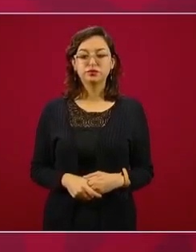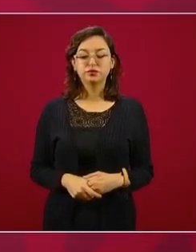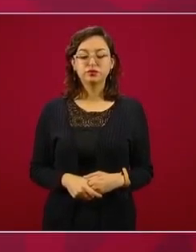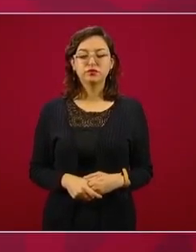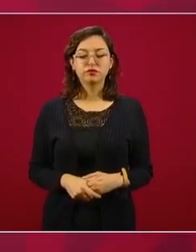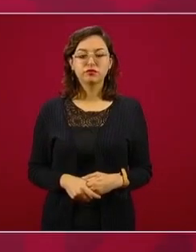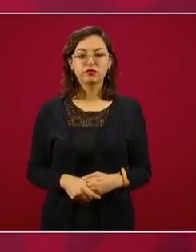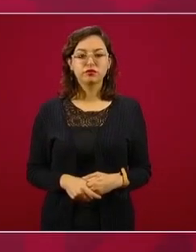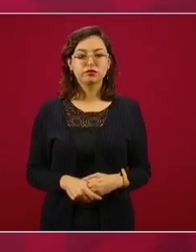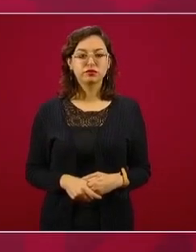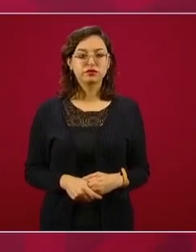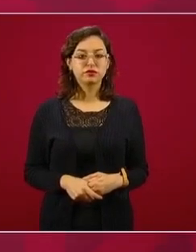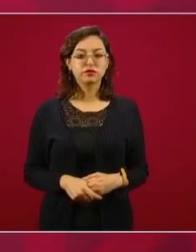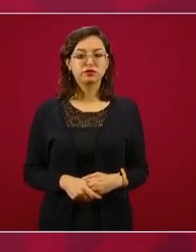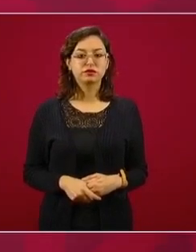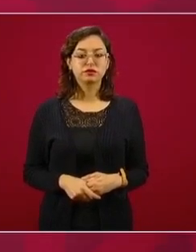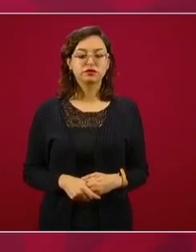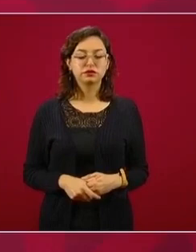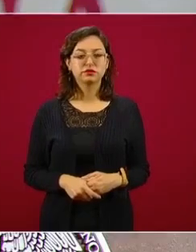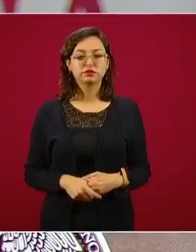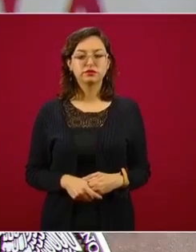sobre